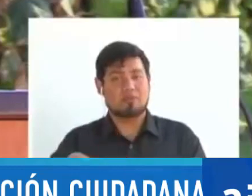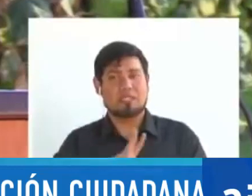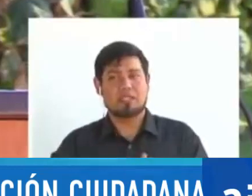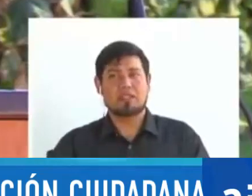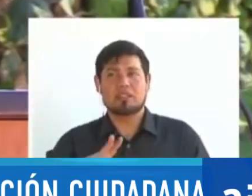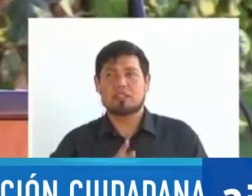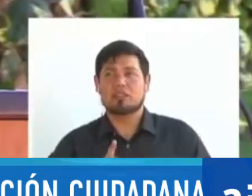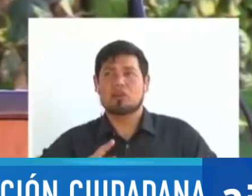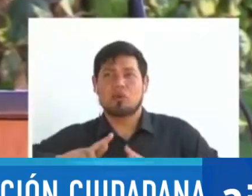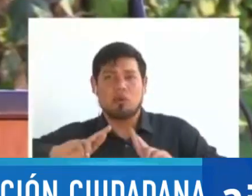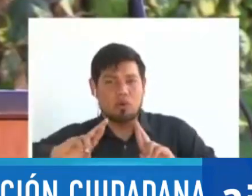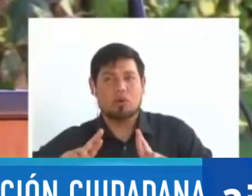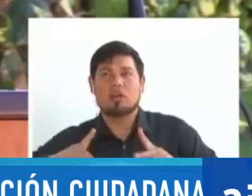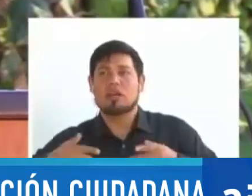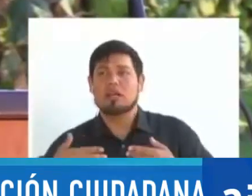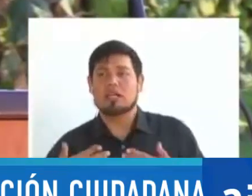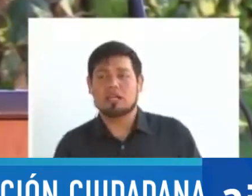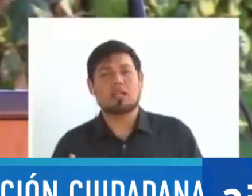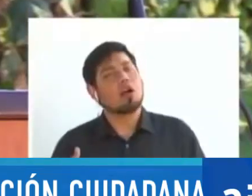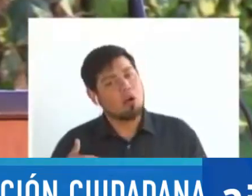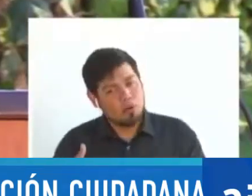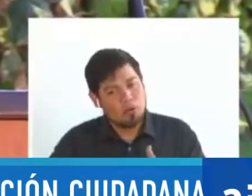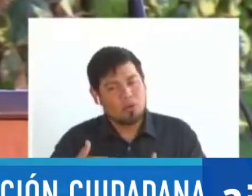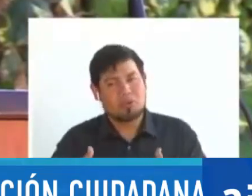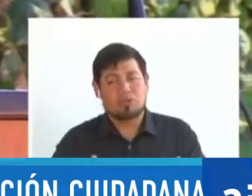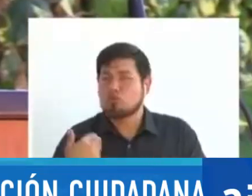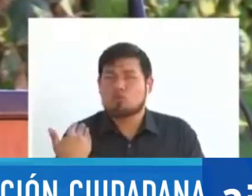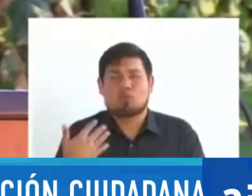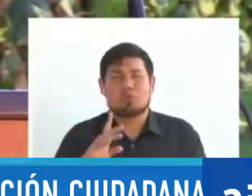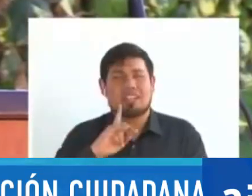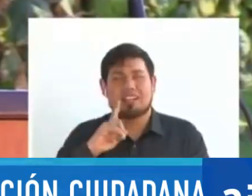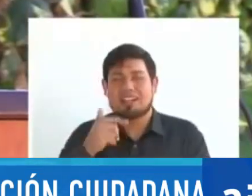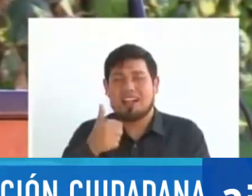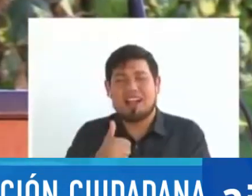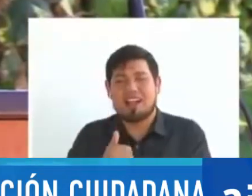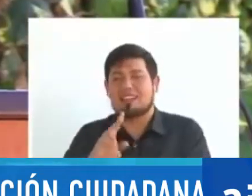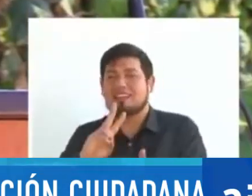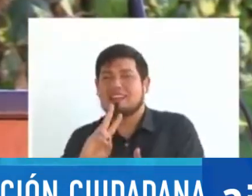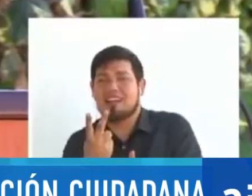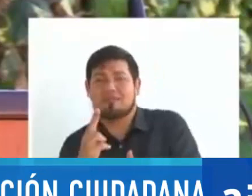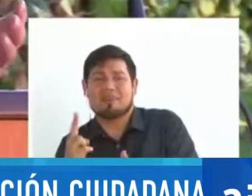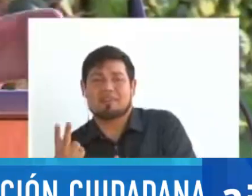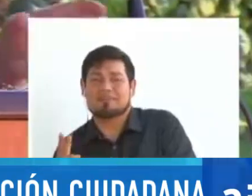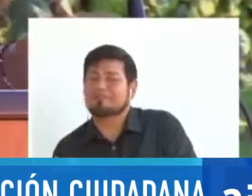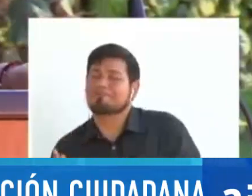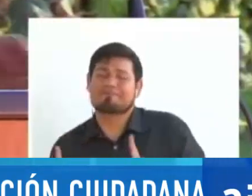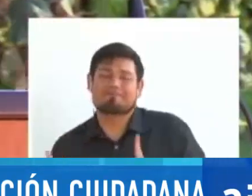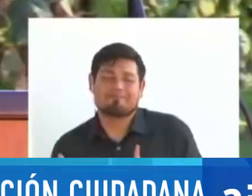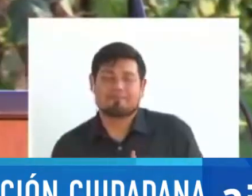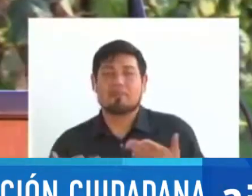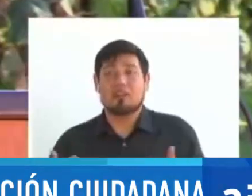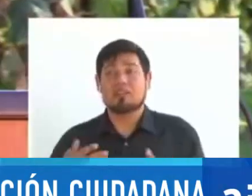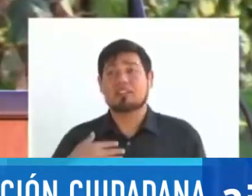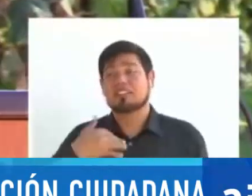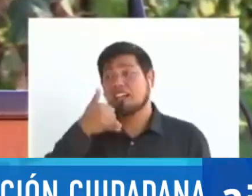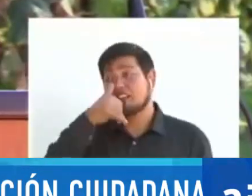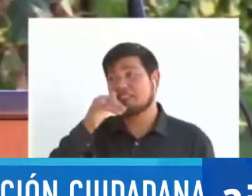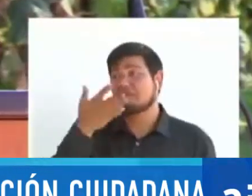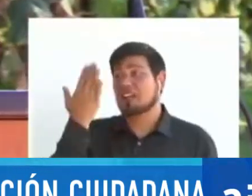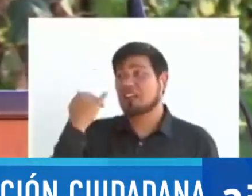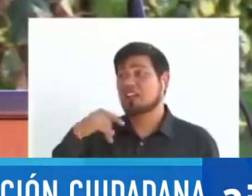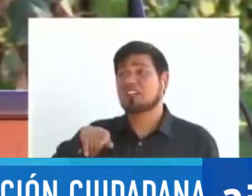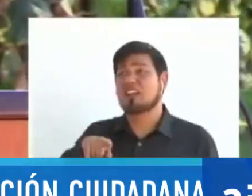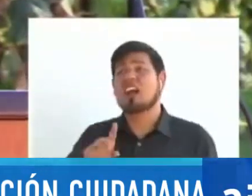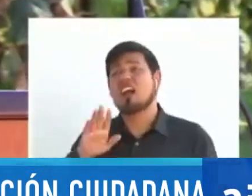sostenga en el tiempo, indistintamente quien esté en el municipio. Porque tal vez en algunos otros momentos de la historia hemos estado acostumbrados a otro tipo